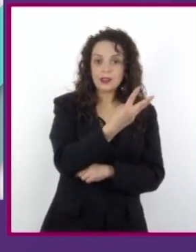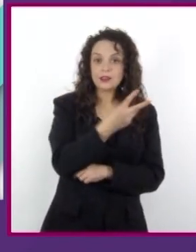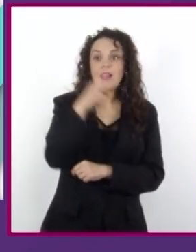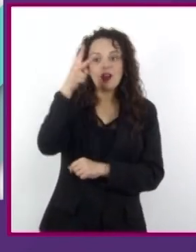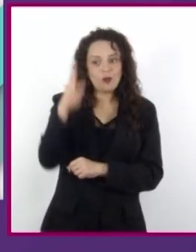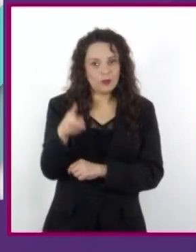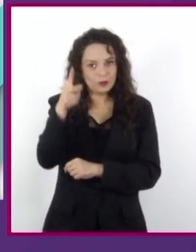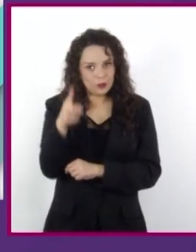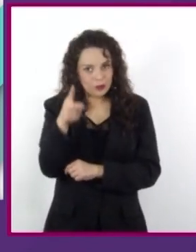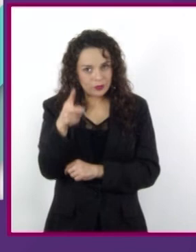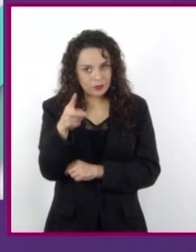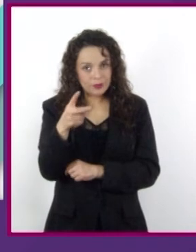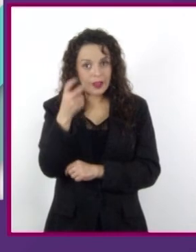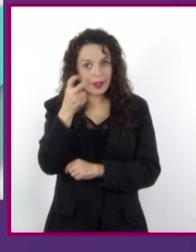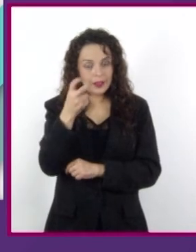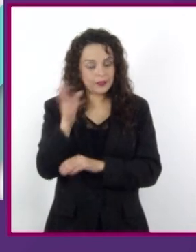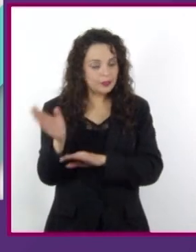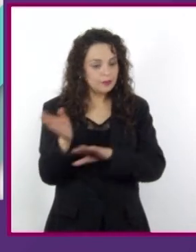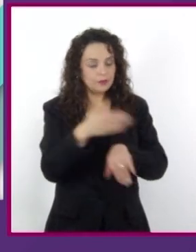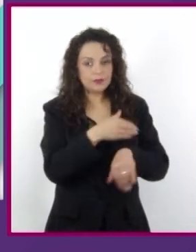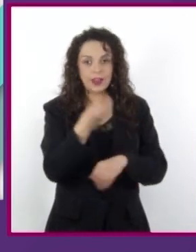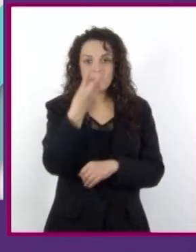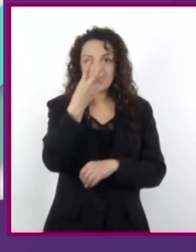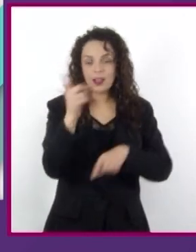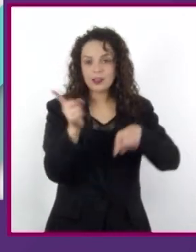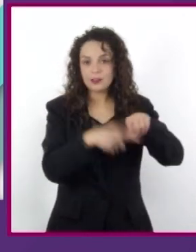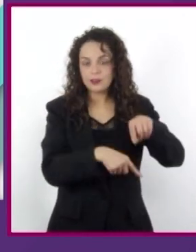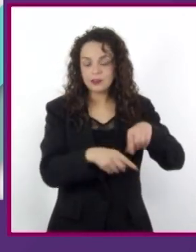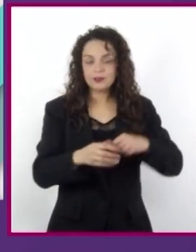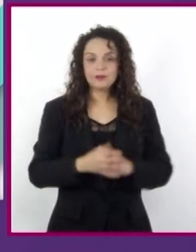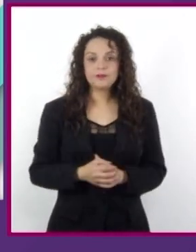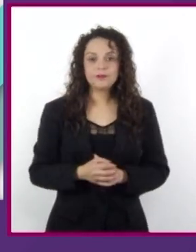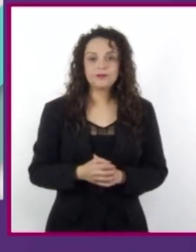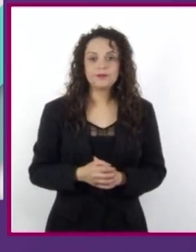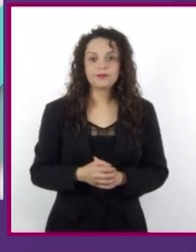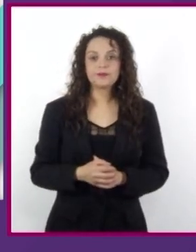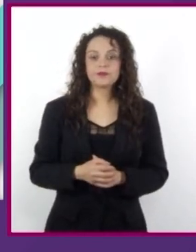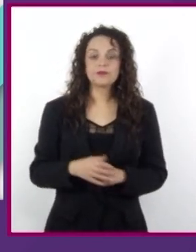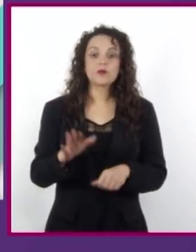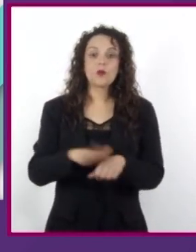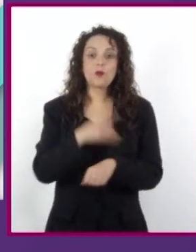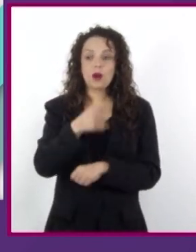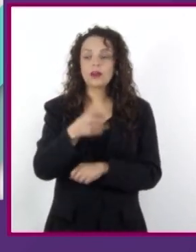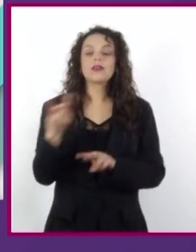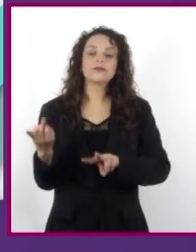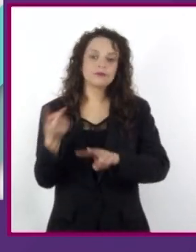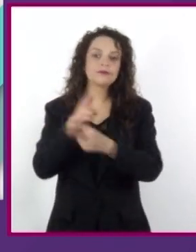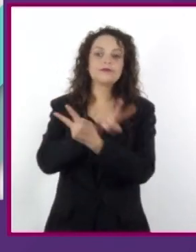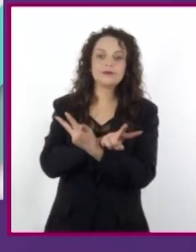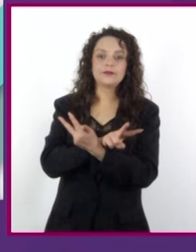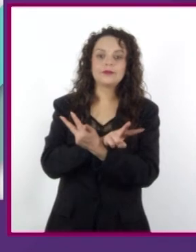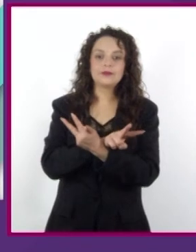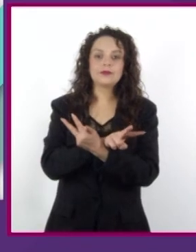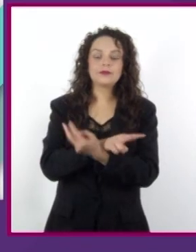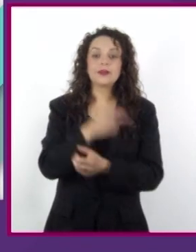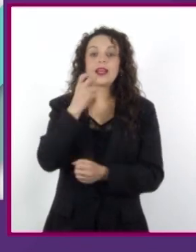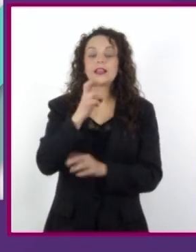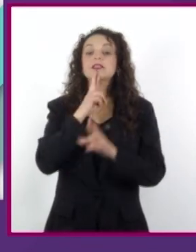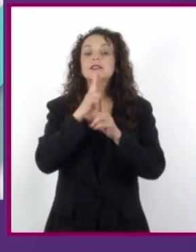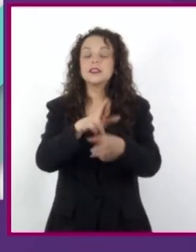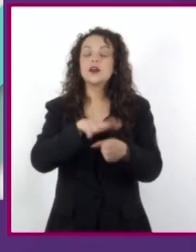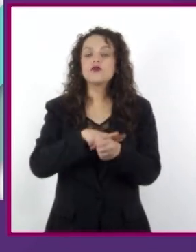miembros, anulando los 3 en el primer miembro por ser operaciones inversas, teniendo como